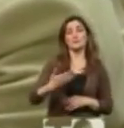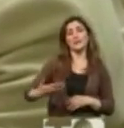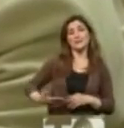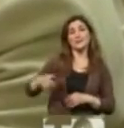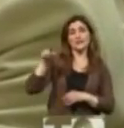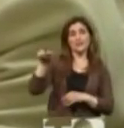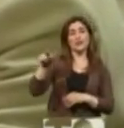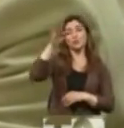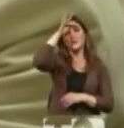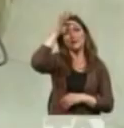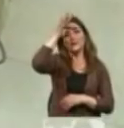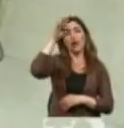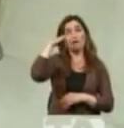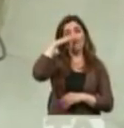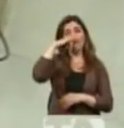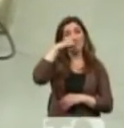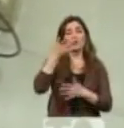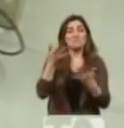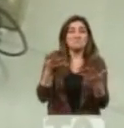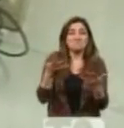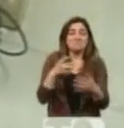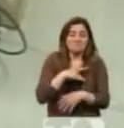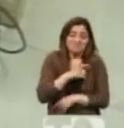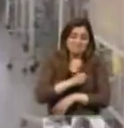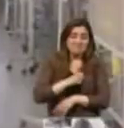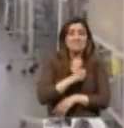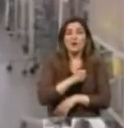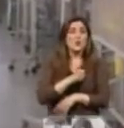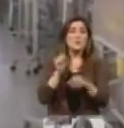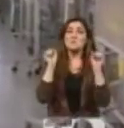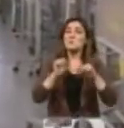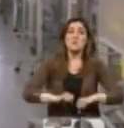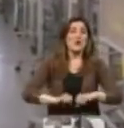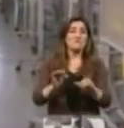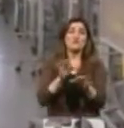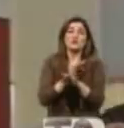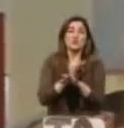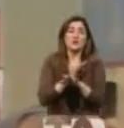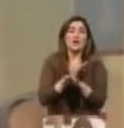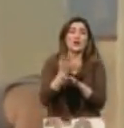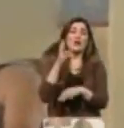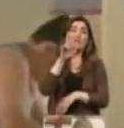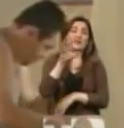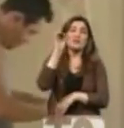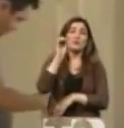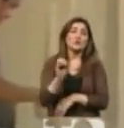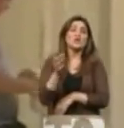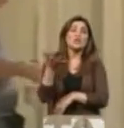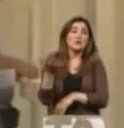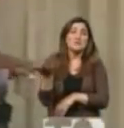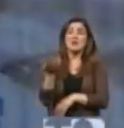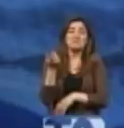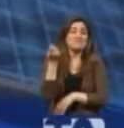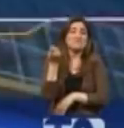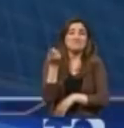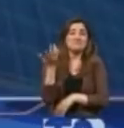lamenta la cruda realidad, pero dice que ya no es posible sostener una unidad médica que funciona solo al 30% de su capacidad, pues